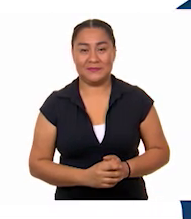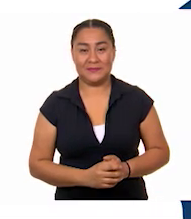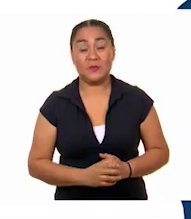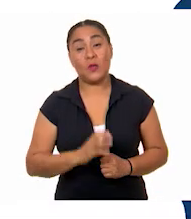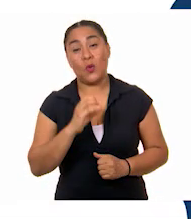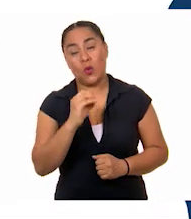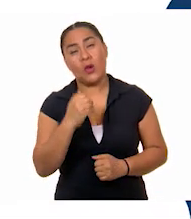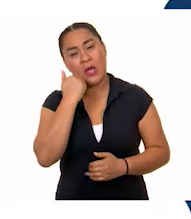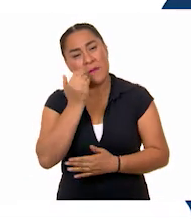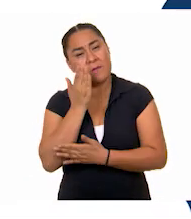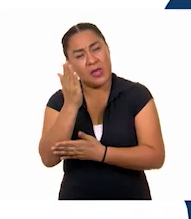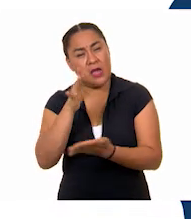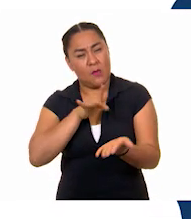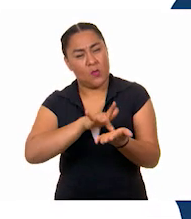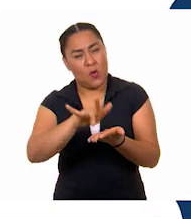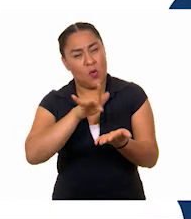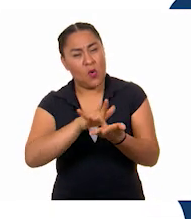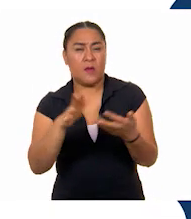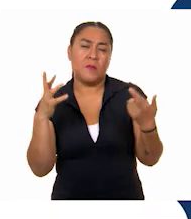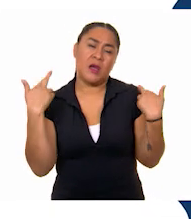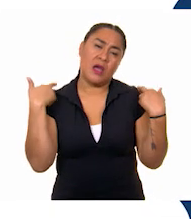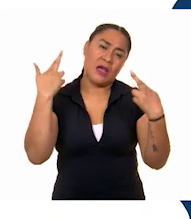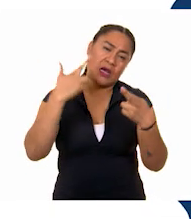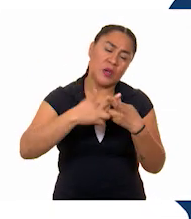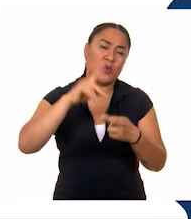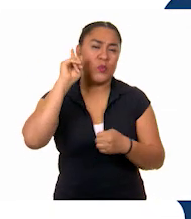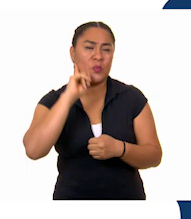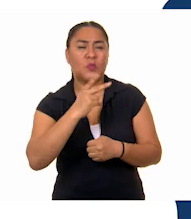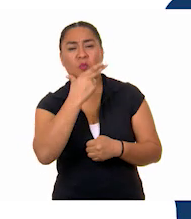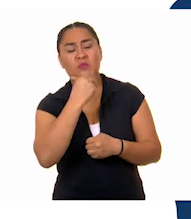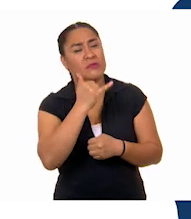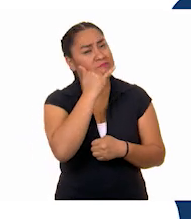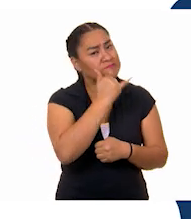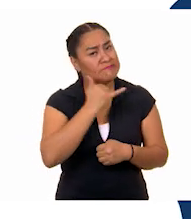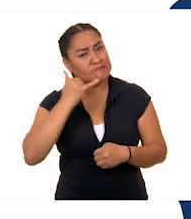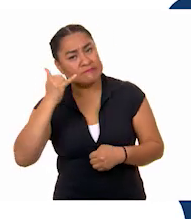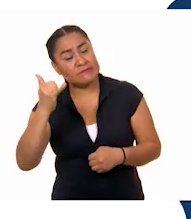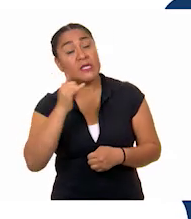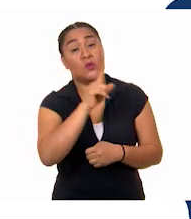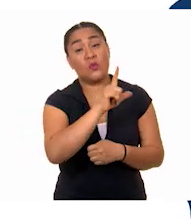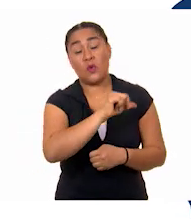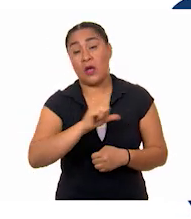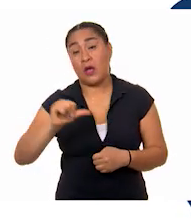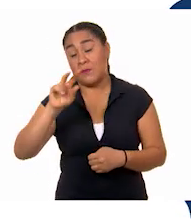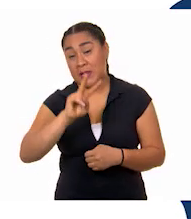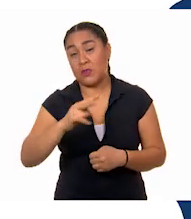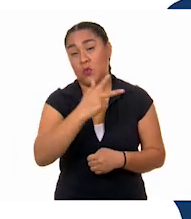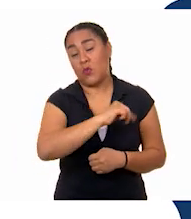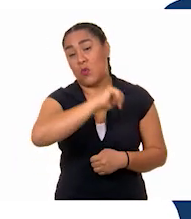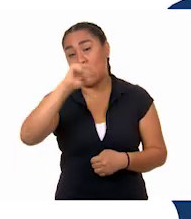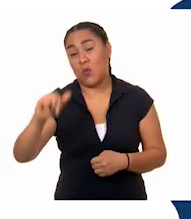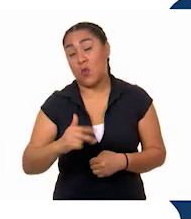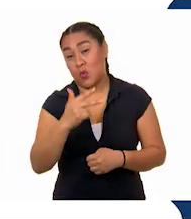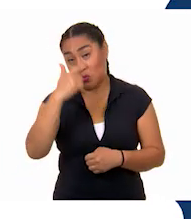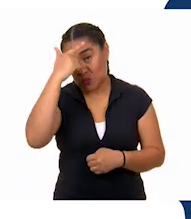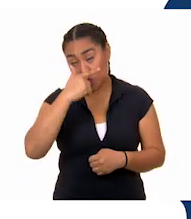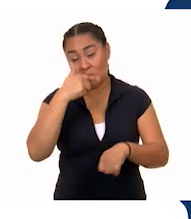Para solicitar apoyo pedagógico, comunícate con maestras y maestros de lunes a viernes de 8 a 20 horas al